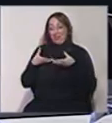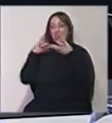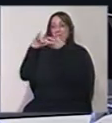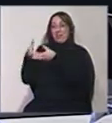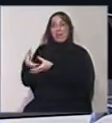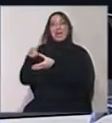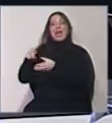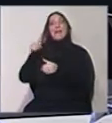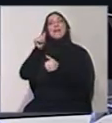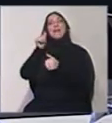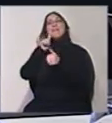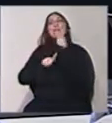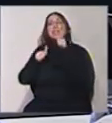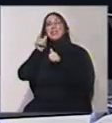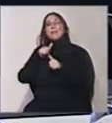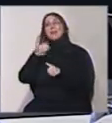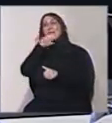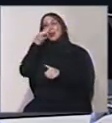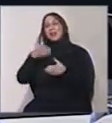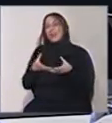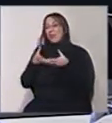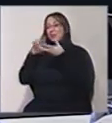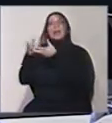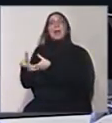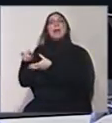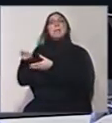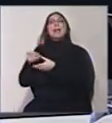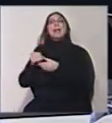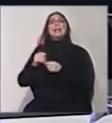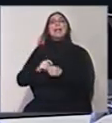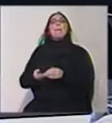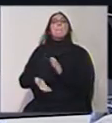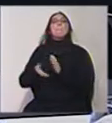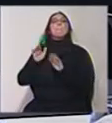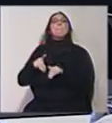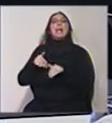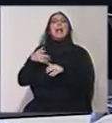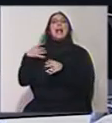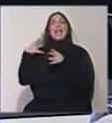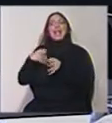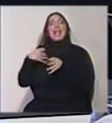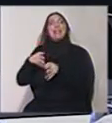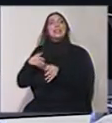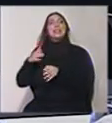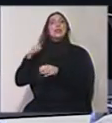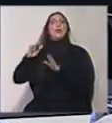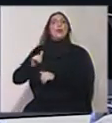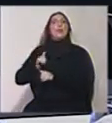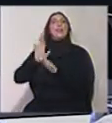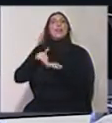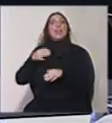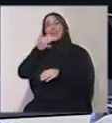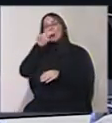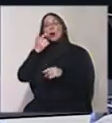las víctimas del narcotráfico, se la estamos entregando para que engrosen el ejército del narcotráfico, cuando en realidad las políticas